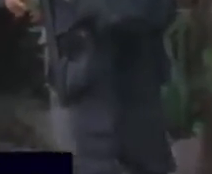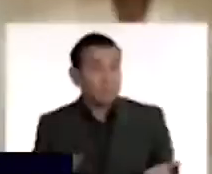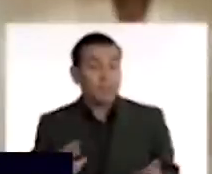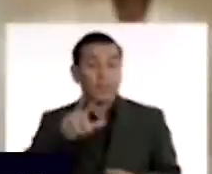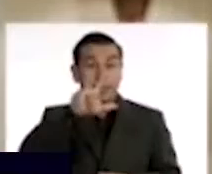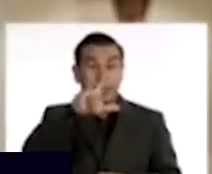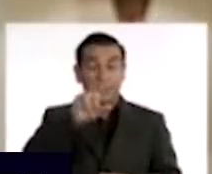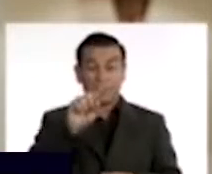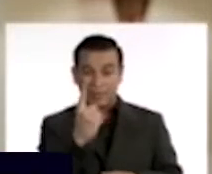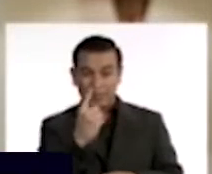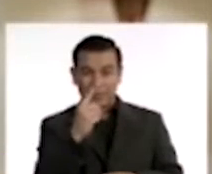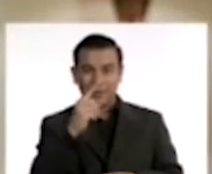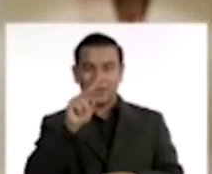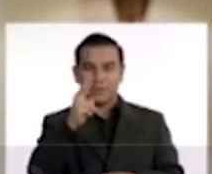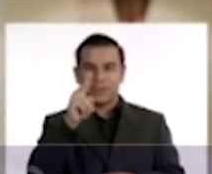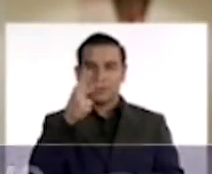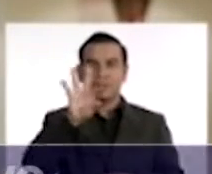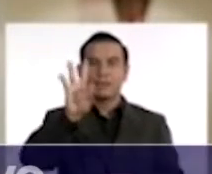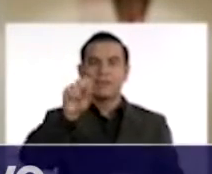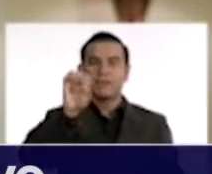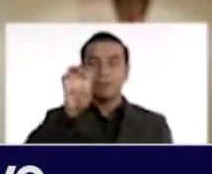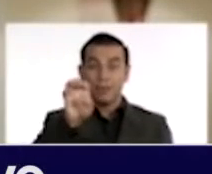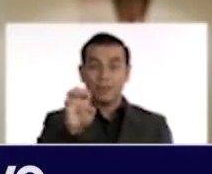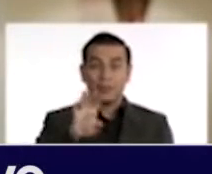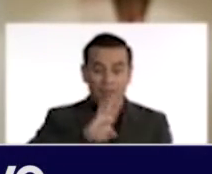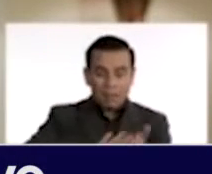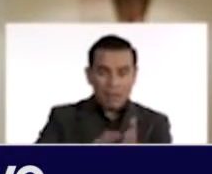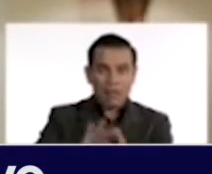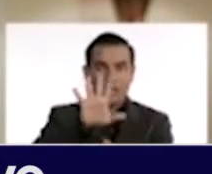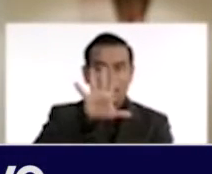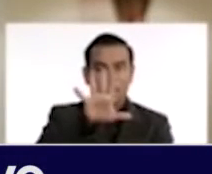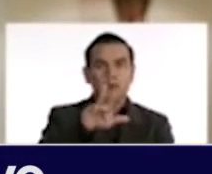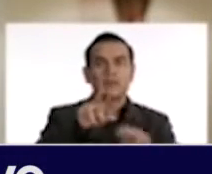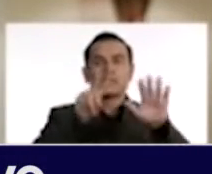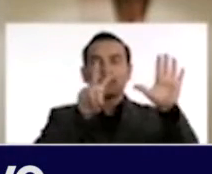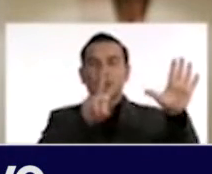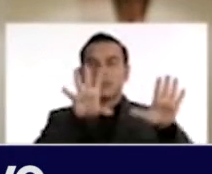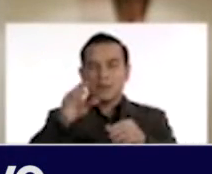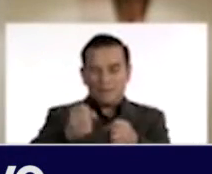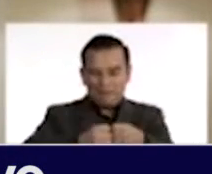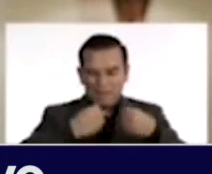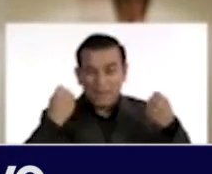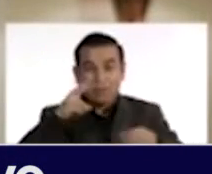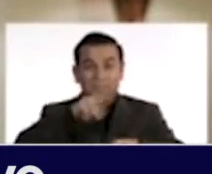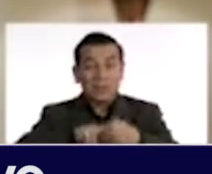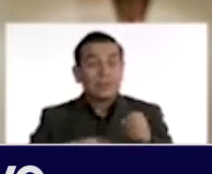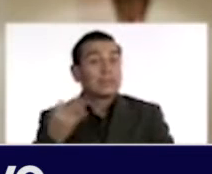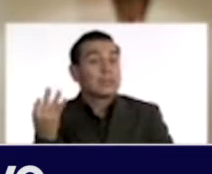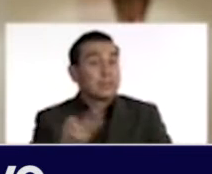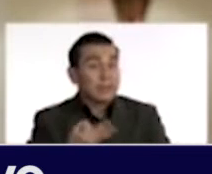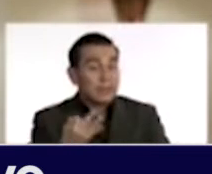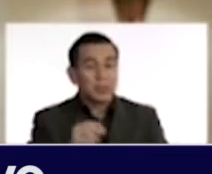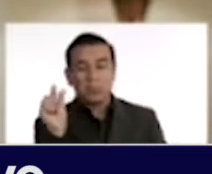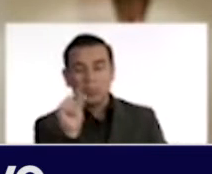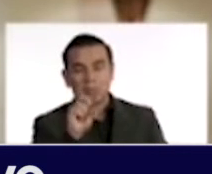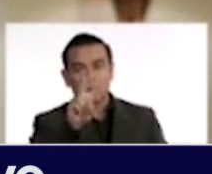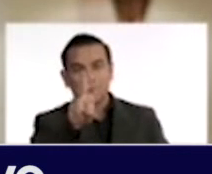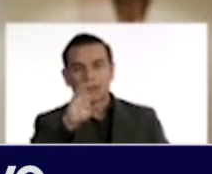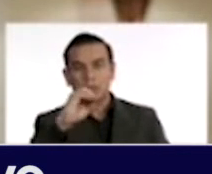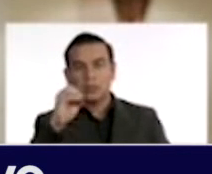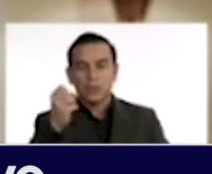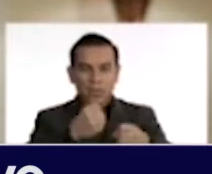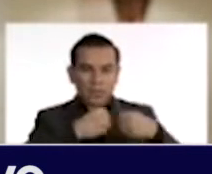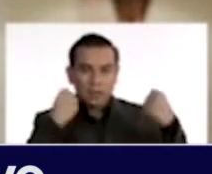Territorial. Las tres primeras fases del plan incluirán una inversión de 575 millones de dólares, pero solo necesitaremos prestar